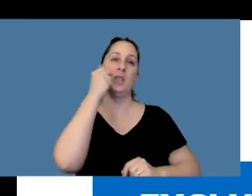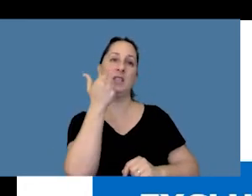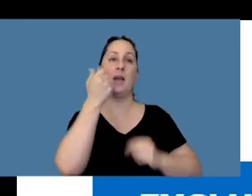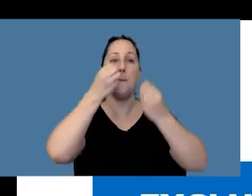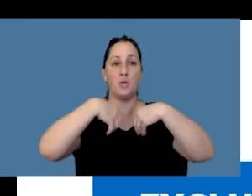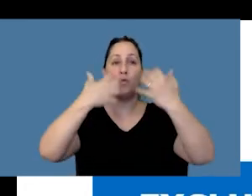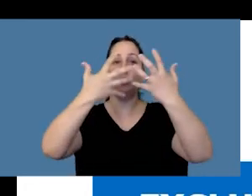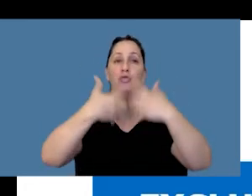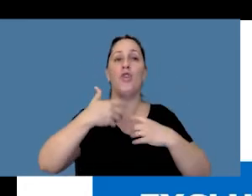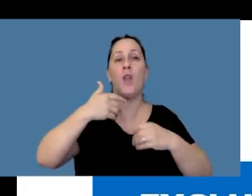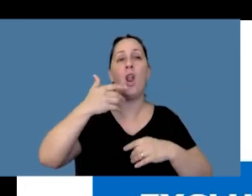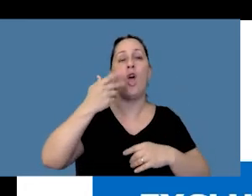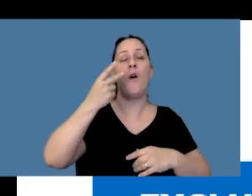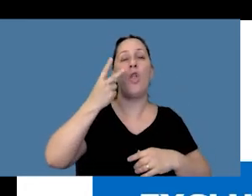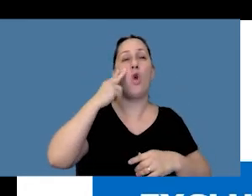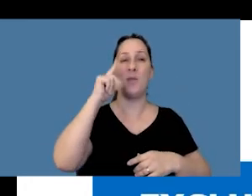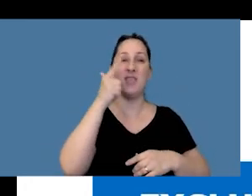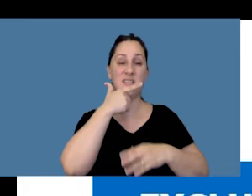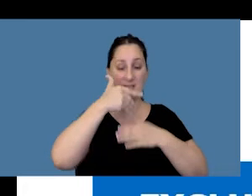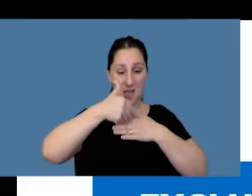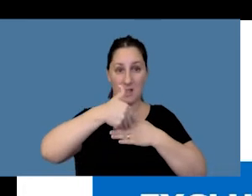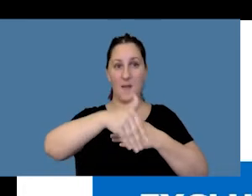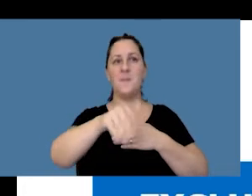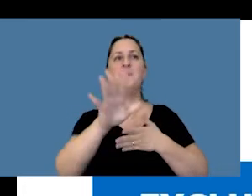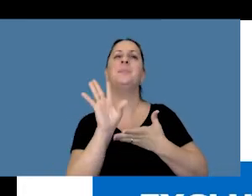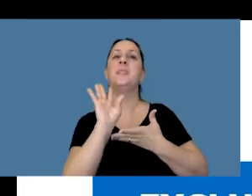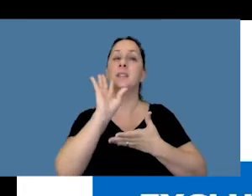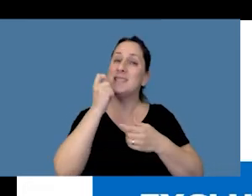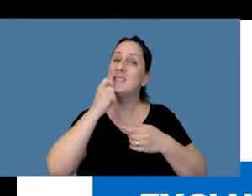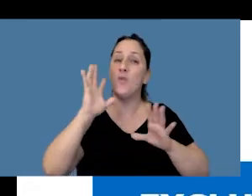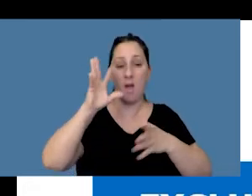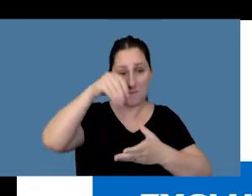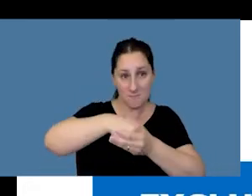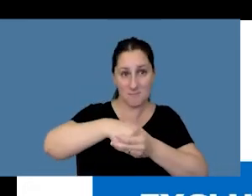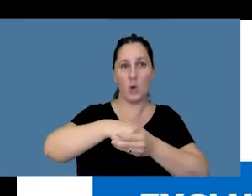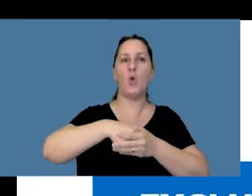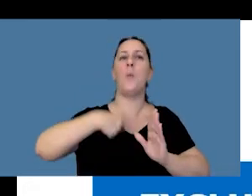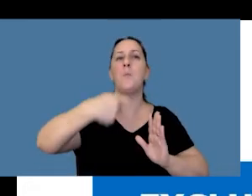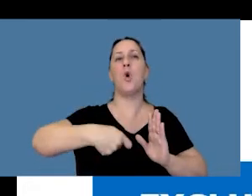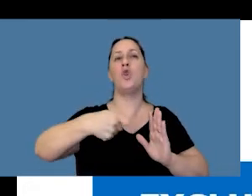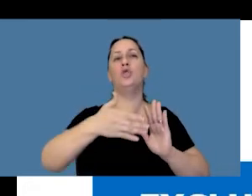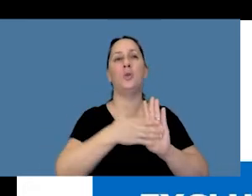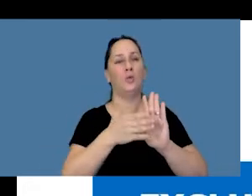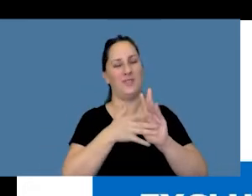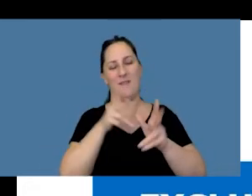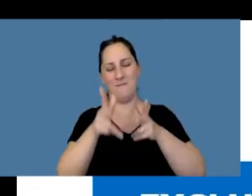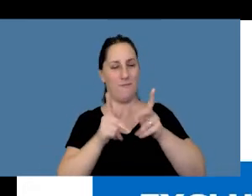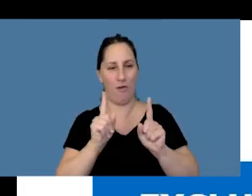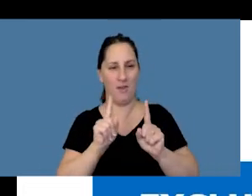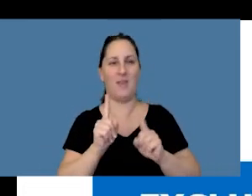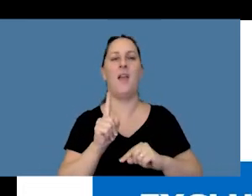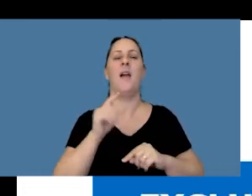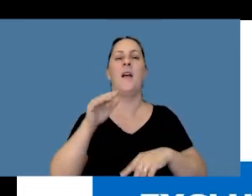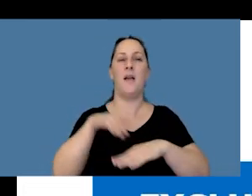2017, hubiera quedado incluido, pues el monotributista obviamente no lo charlamos, pero básicamente puede